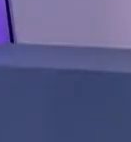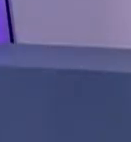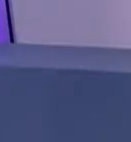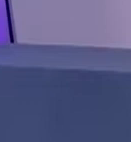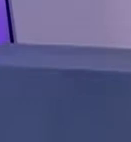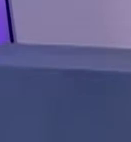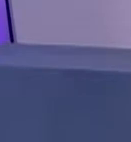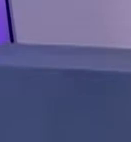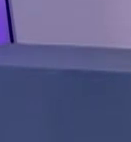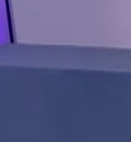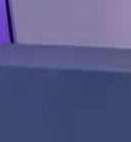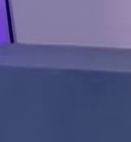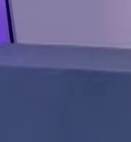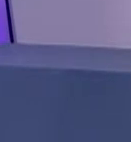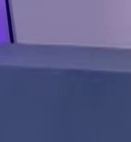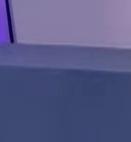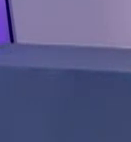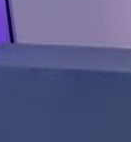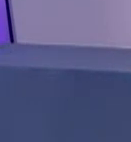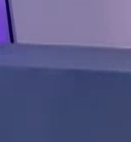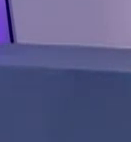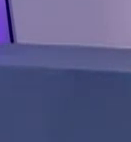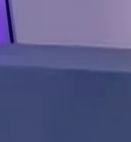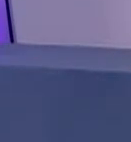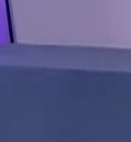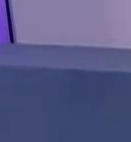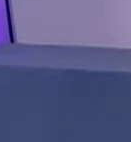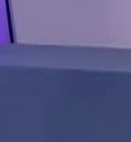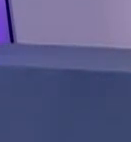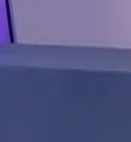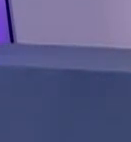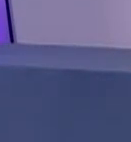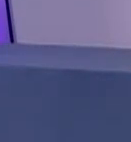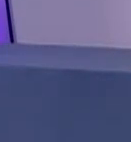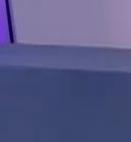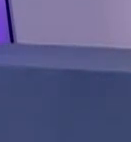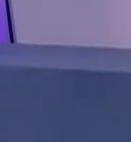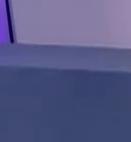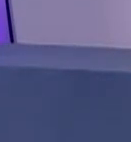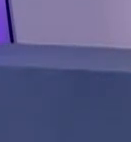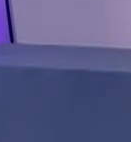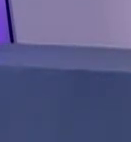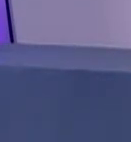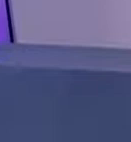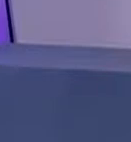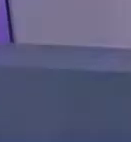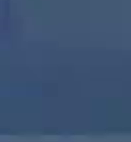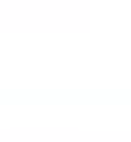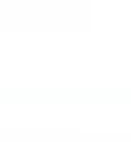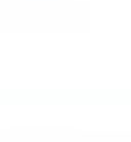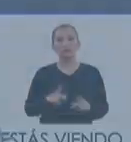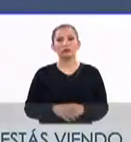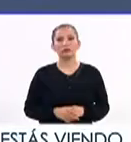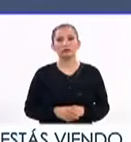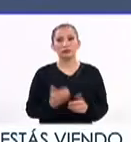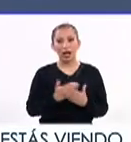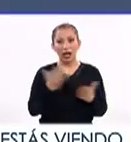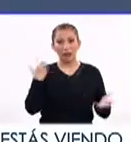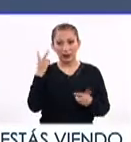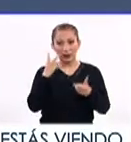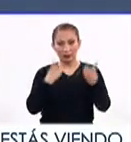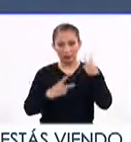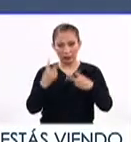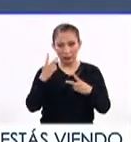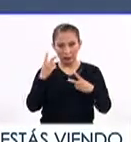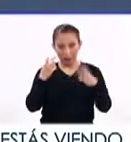estudio la directora de la Fundación Japón, Naoko Sugimoto, y Alejandra Rojas. Ella es coordinadora de audiovisuales. Antes de venir